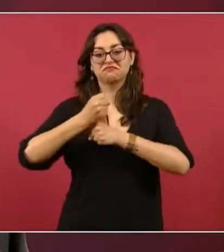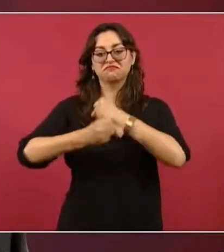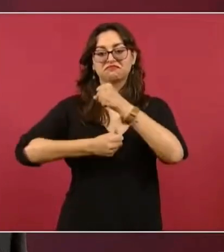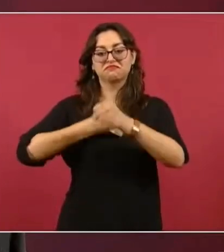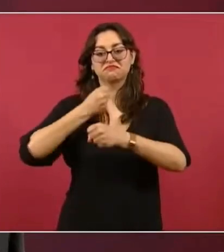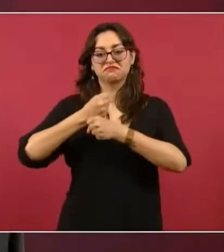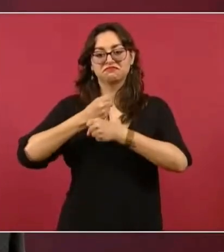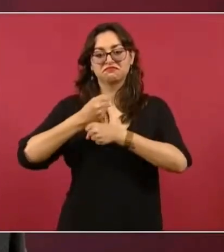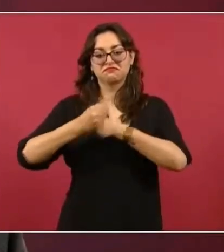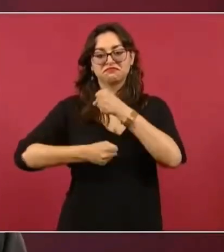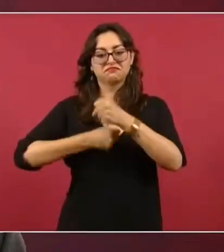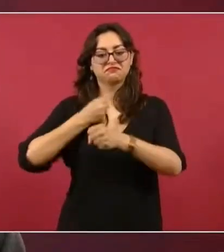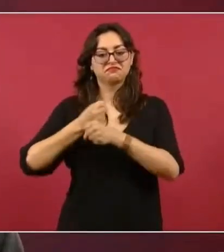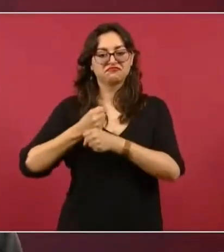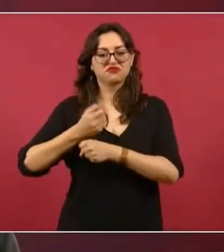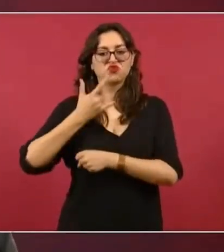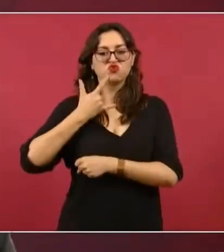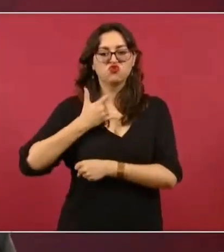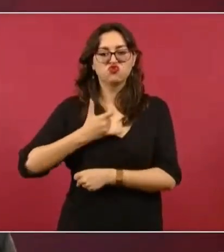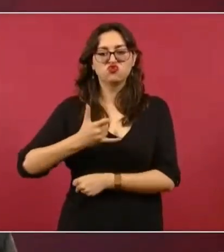Estamos hablando de décadas